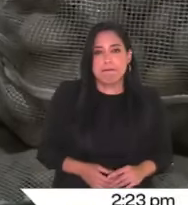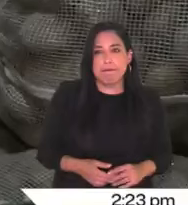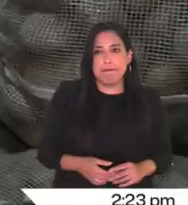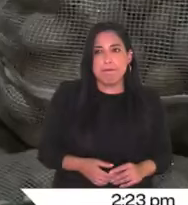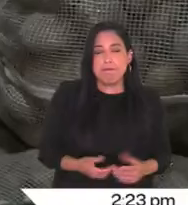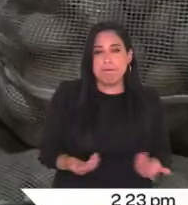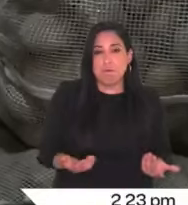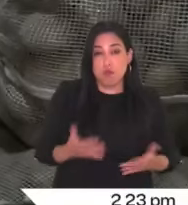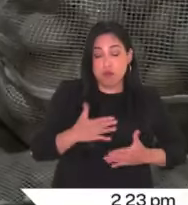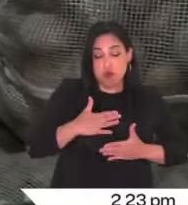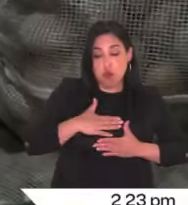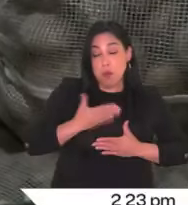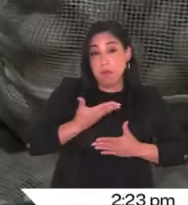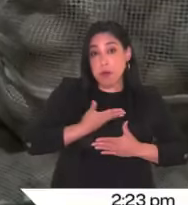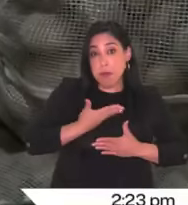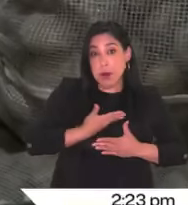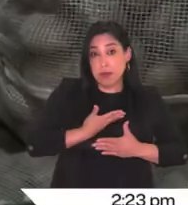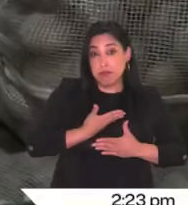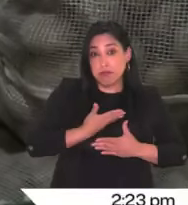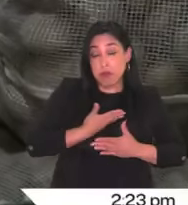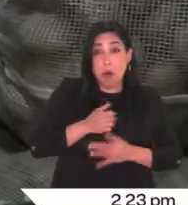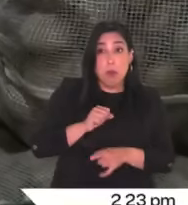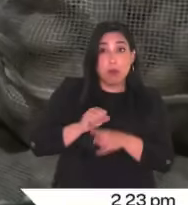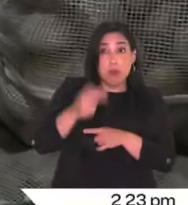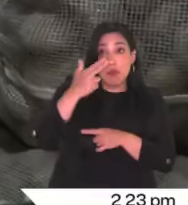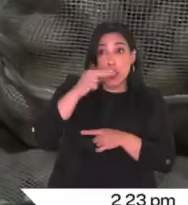Y para uno de mamá no se diga.